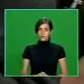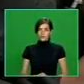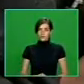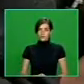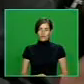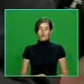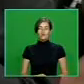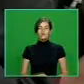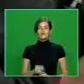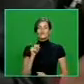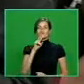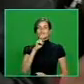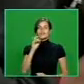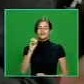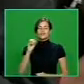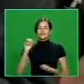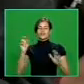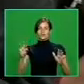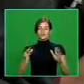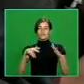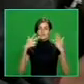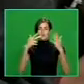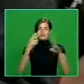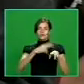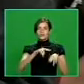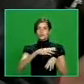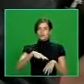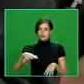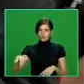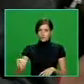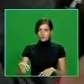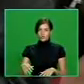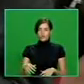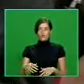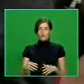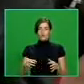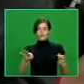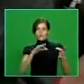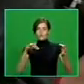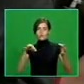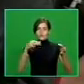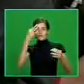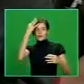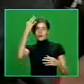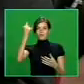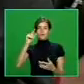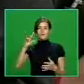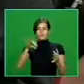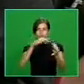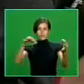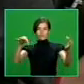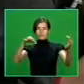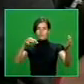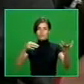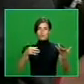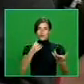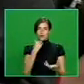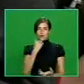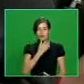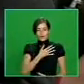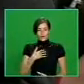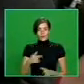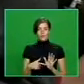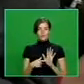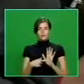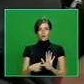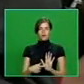niños 218 niños tocando las obras más exigentes del repertorio Sinfónico y queremos